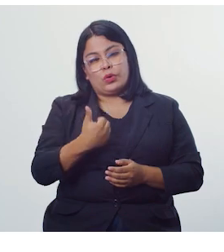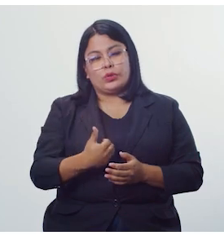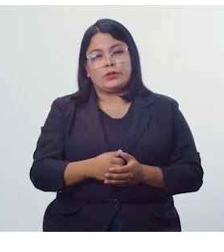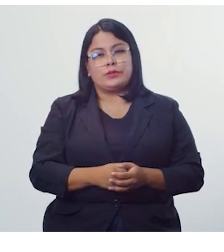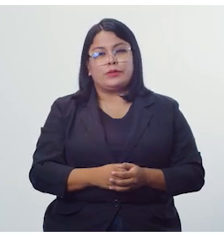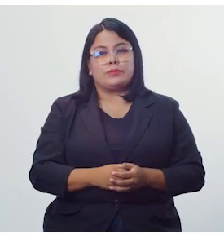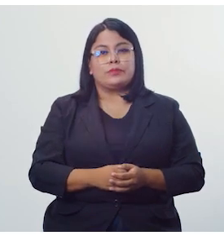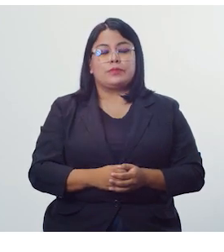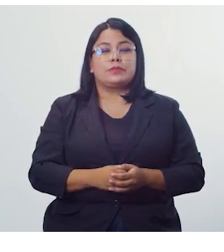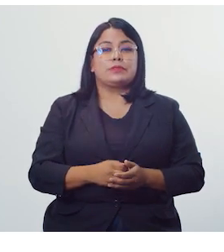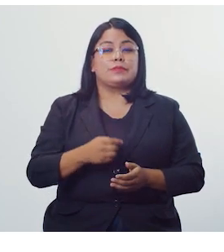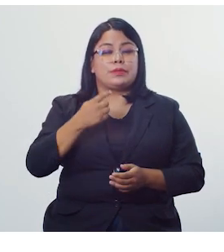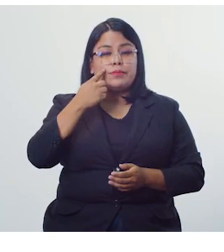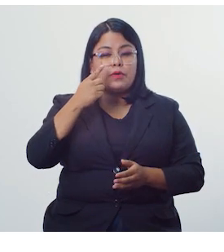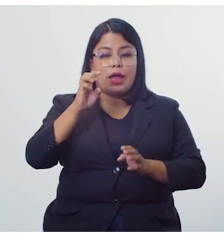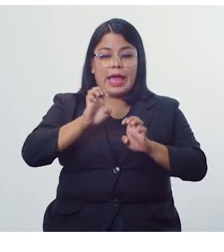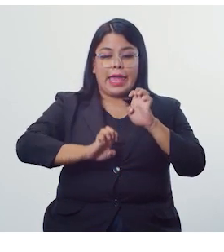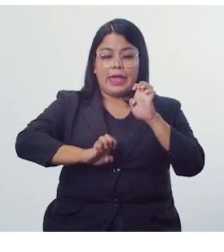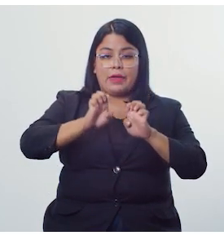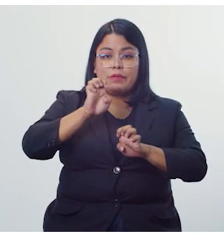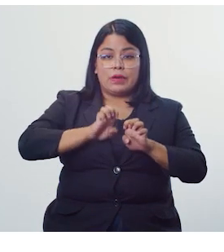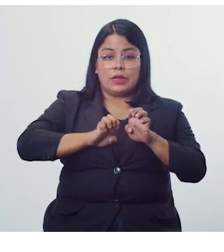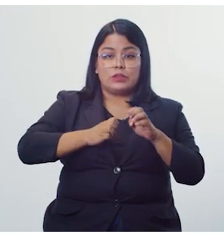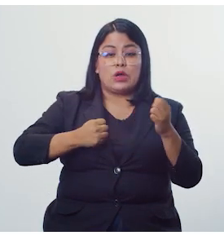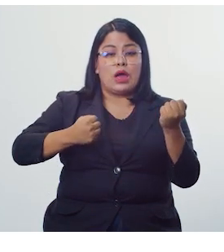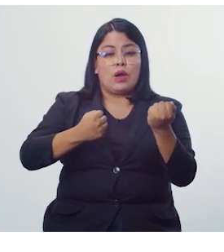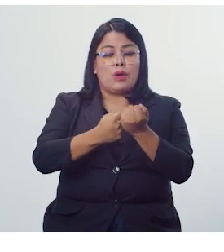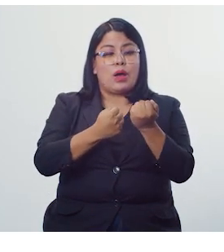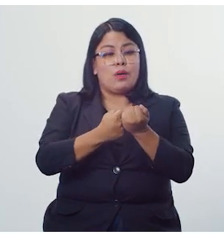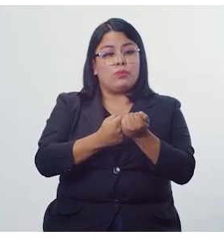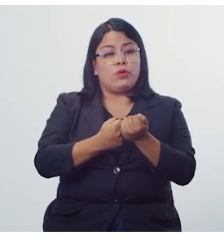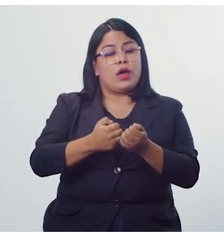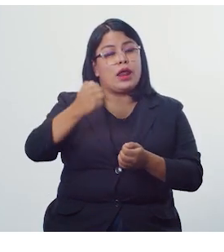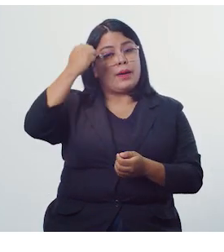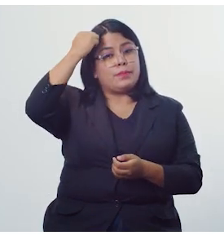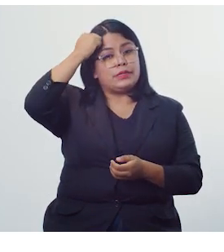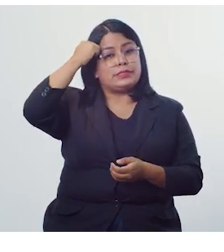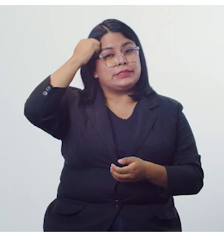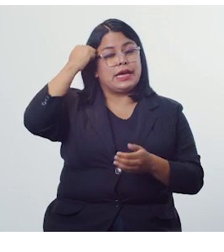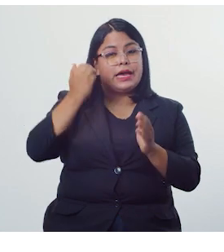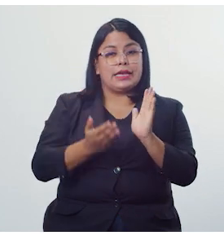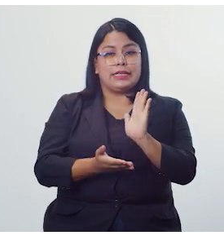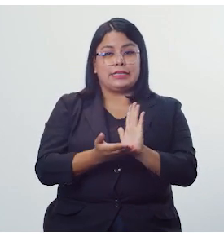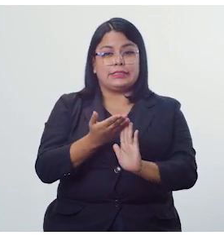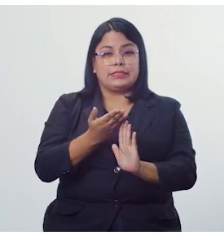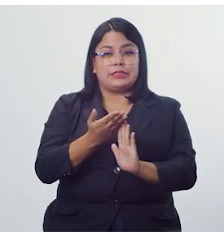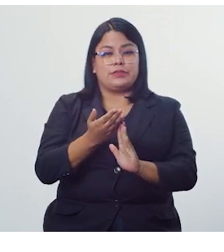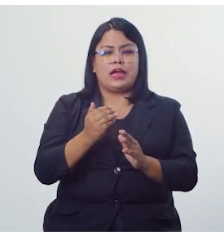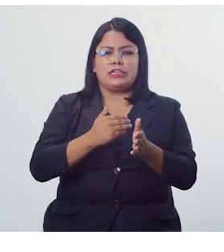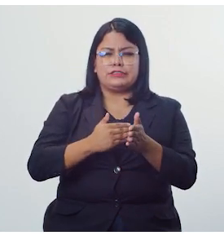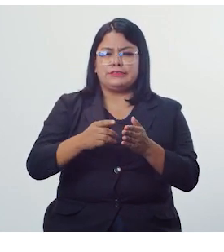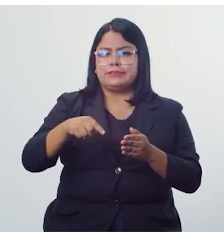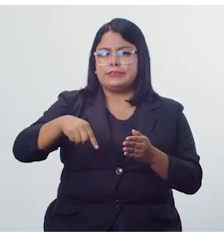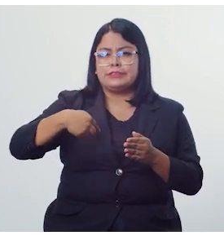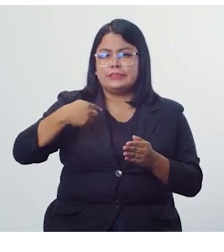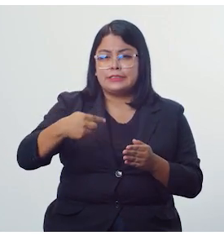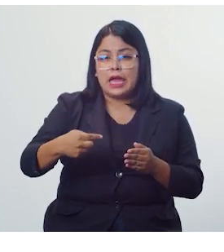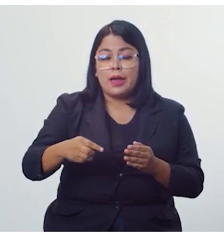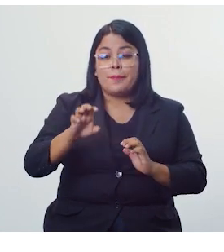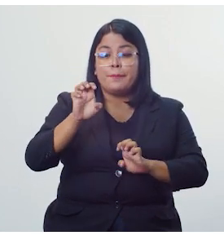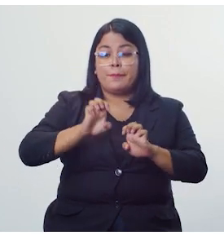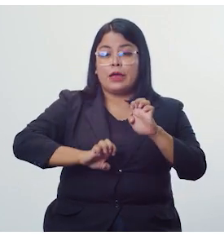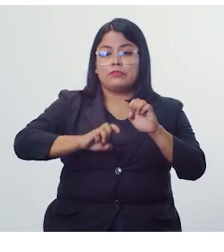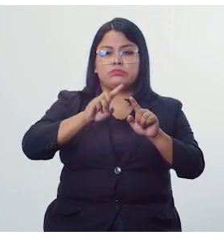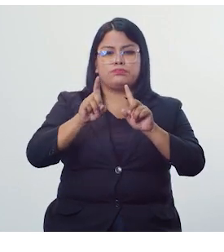lado, no podemos dejar fuera la evaluación al servicio de los aprendizajes y del desarrollo. Al inicio, siempre tenemos que hacer